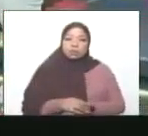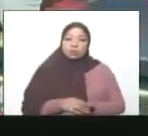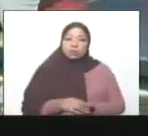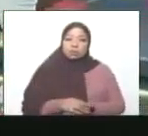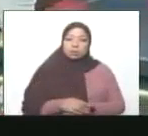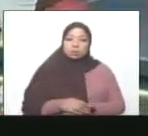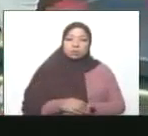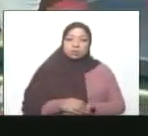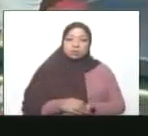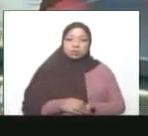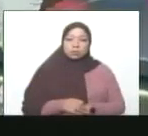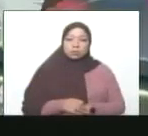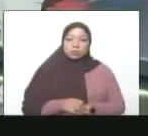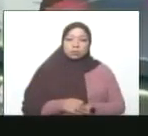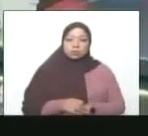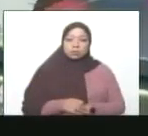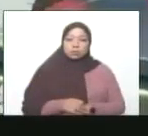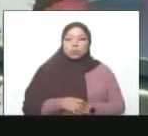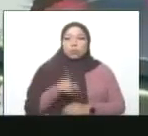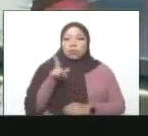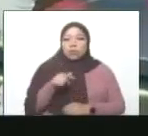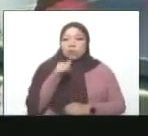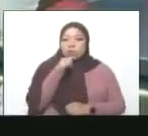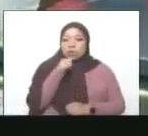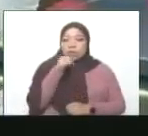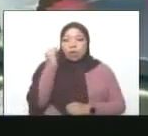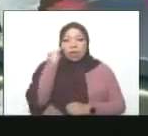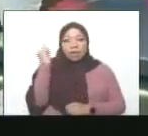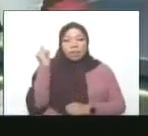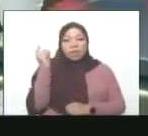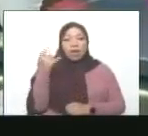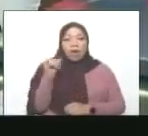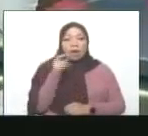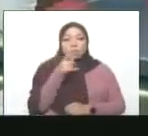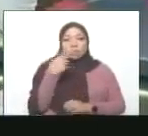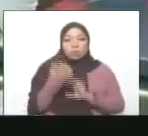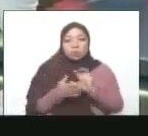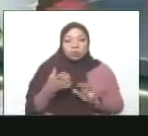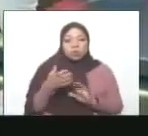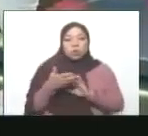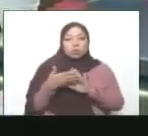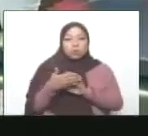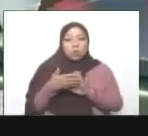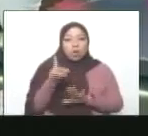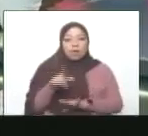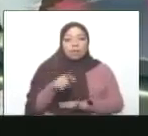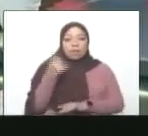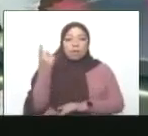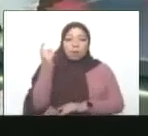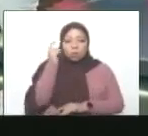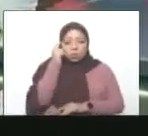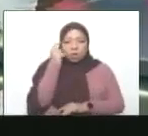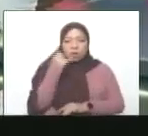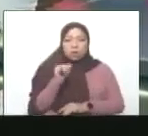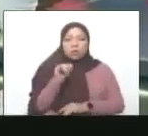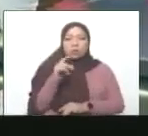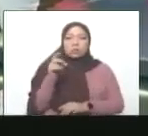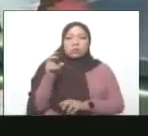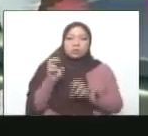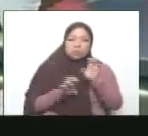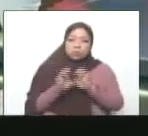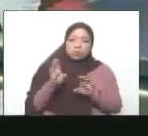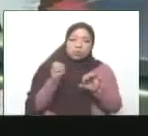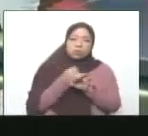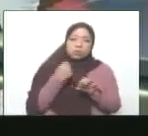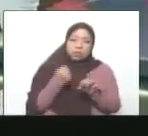que sí, porque se me van las ideas. Y entonces le solicitamos también ese día la rehabilitación de una